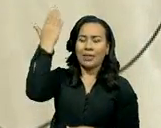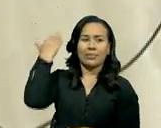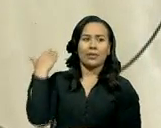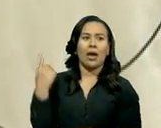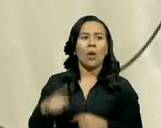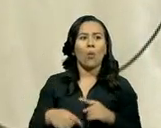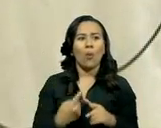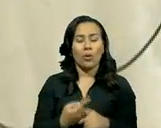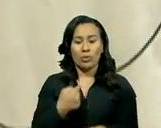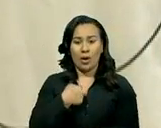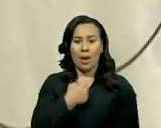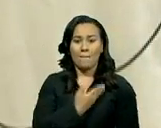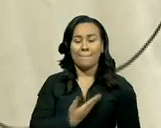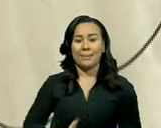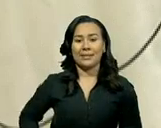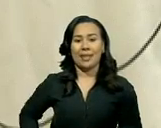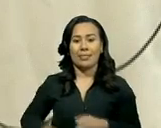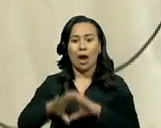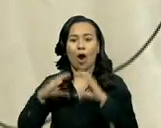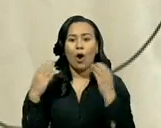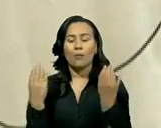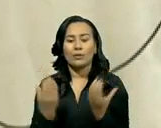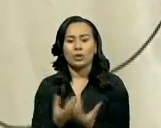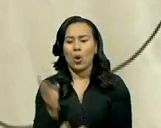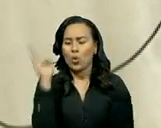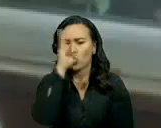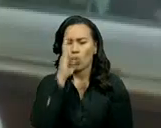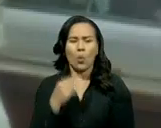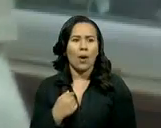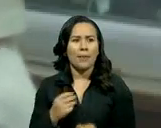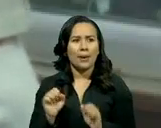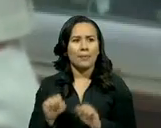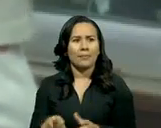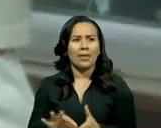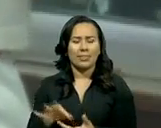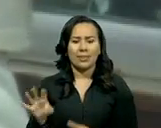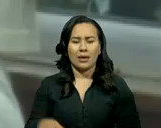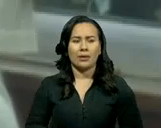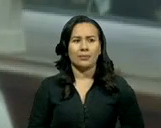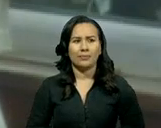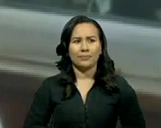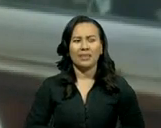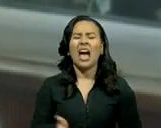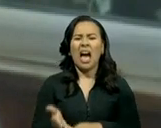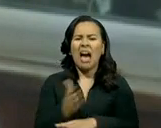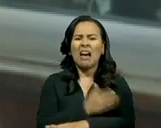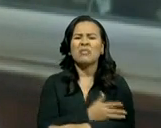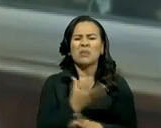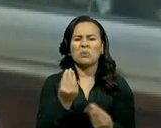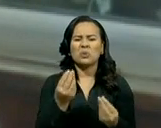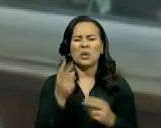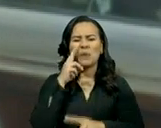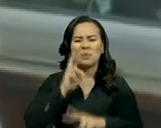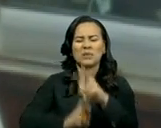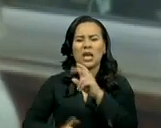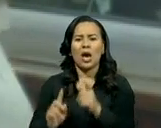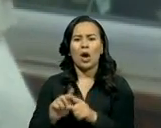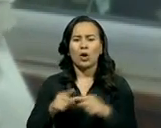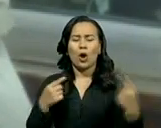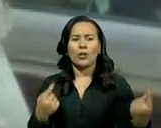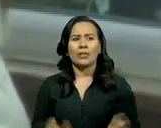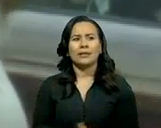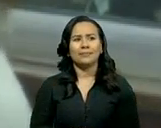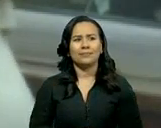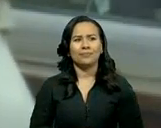siendo ella presidente de la comisión, eso no lo iba a permitir. Ya había un plan de desestabilización al interior de la institución, que a